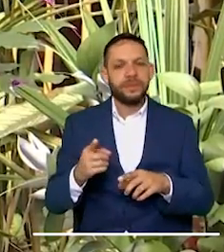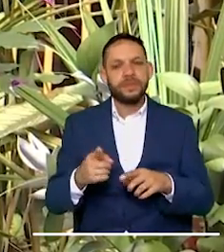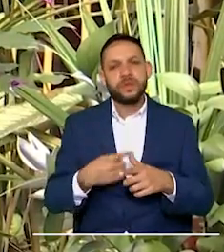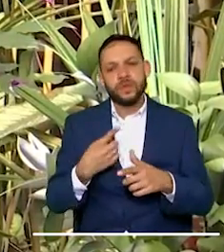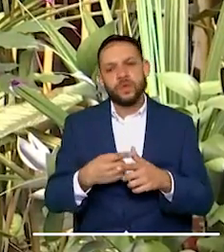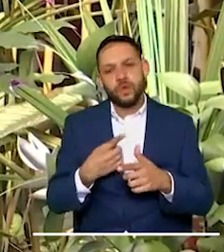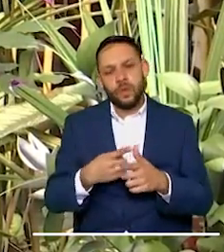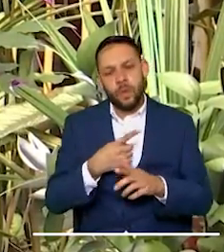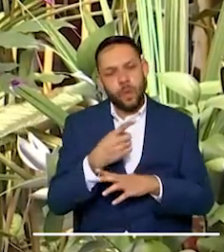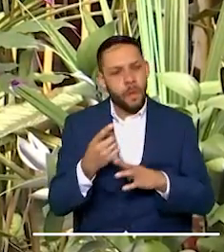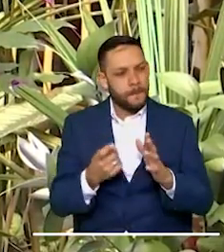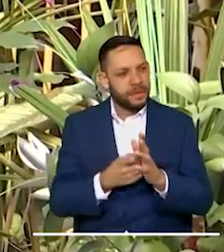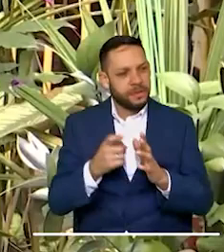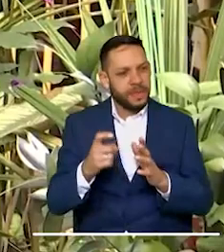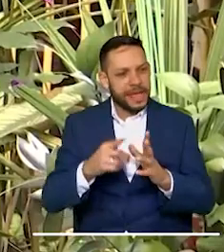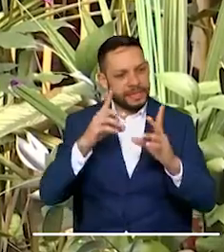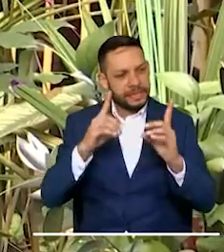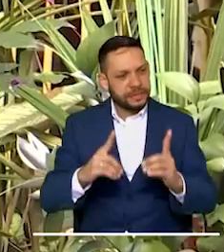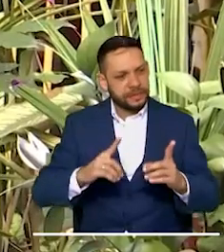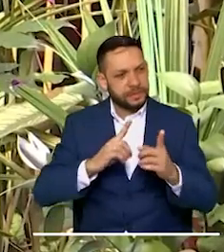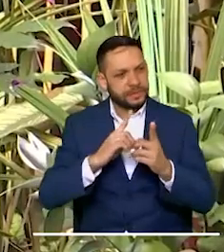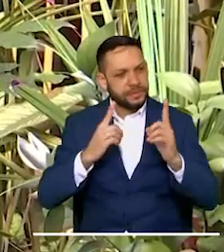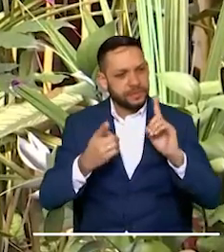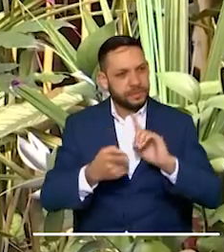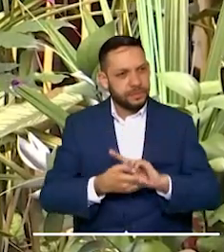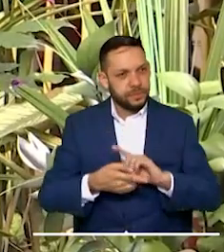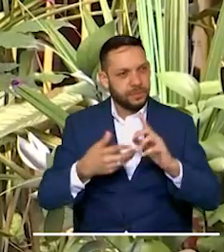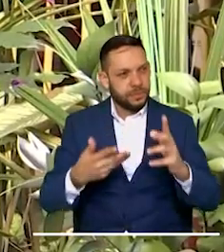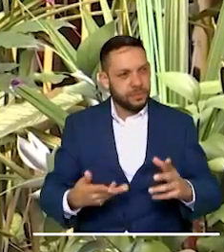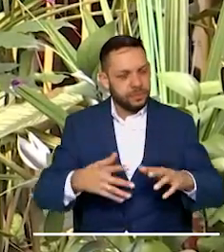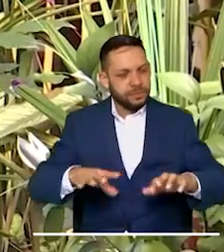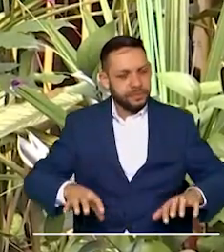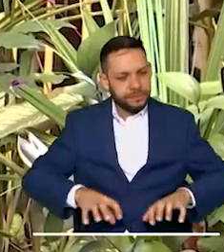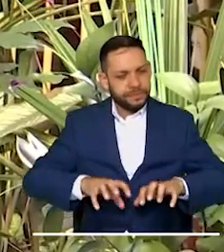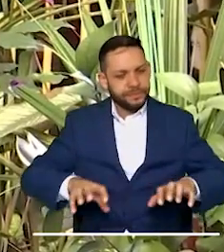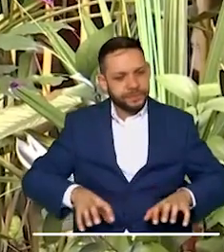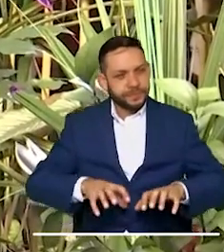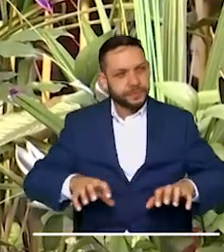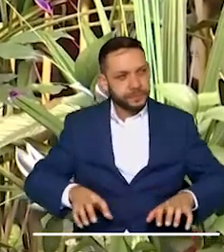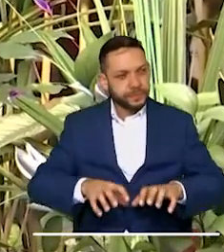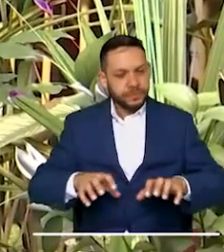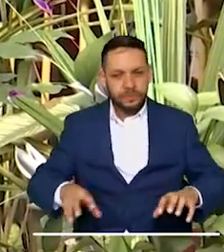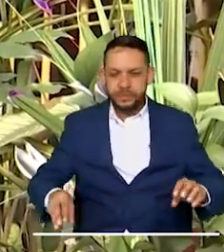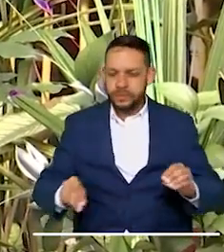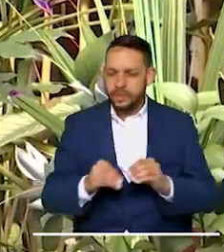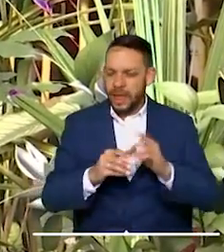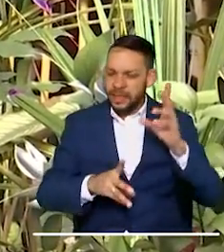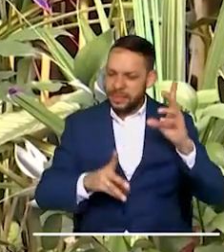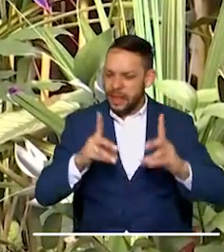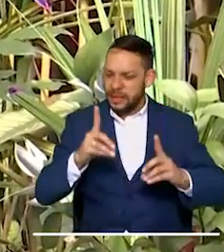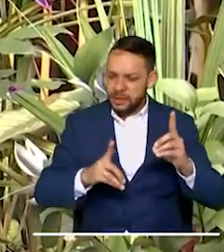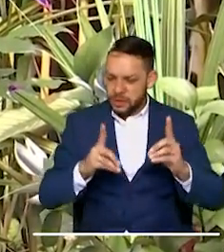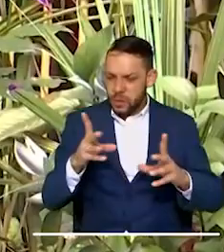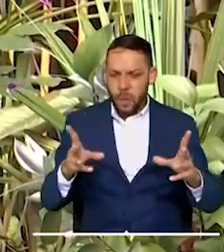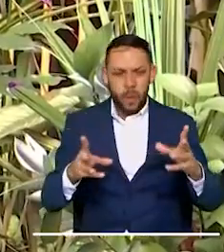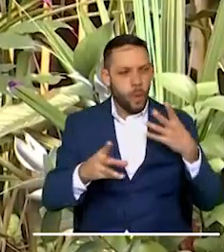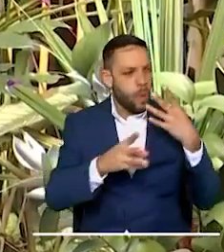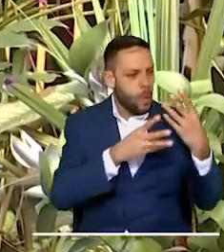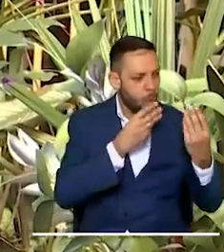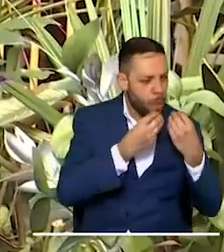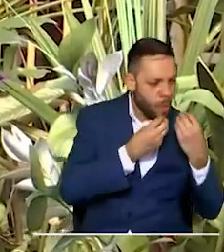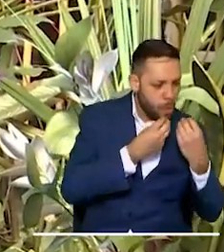total, completo de la forma como estamos, de la forma como estamos viviendo, de la forma como